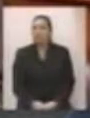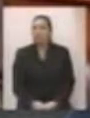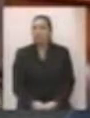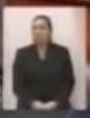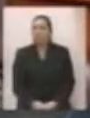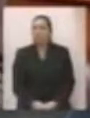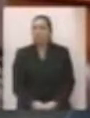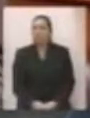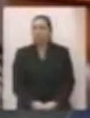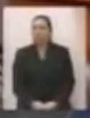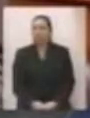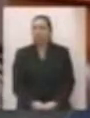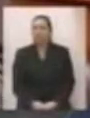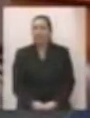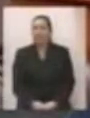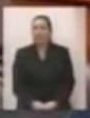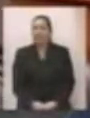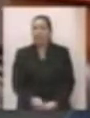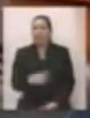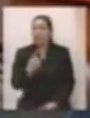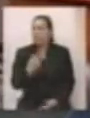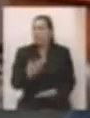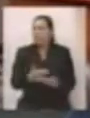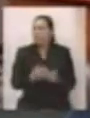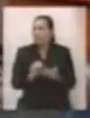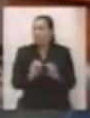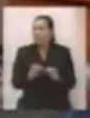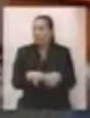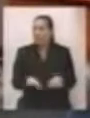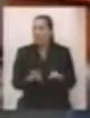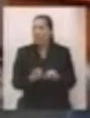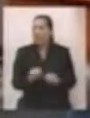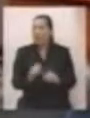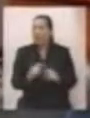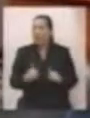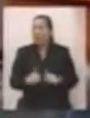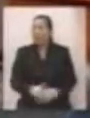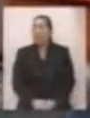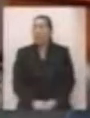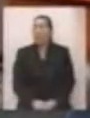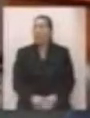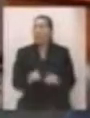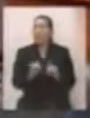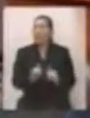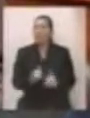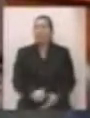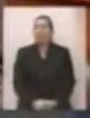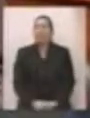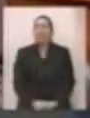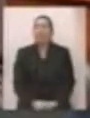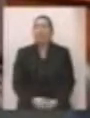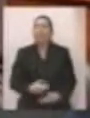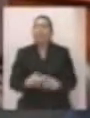Para culminar, señor, para culminar, digo que la prevención es importante, pero el seguimiento, la ubicación de los ámbitos